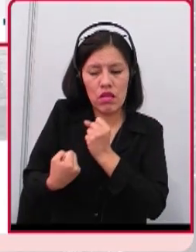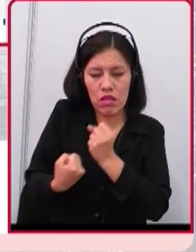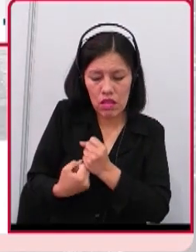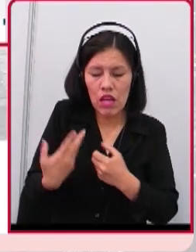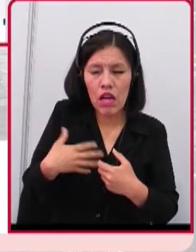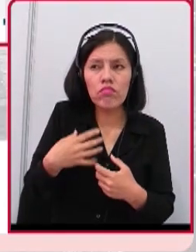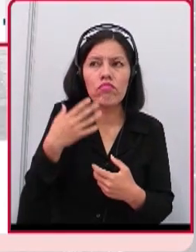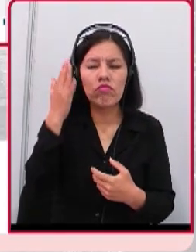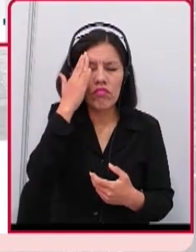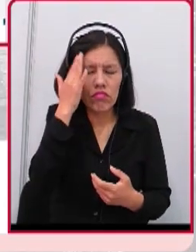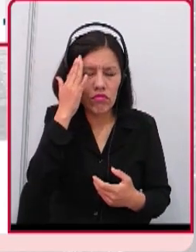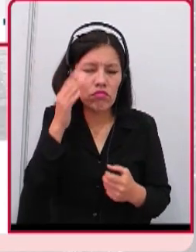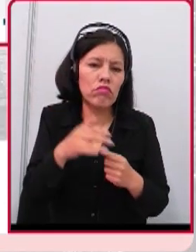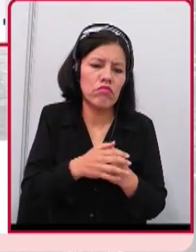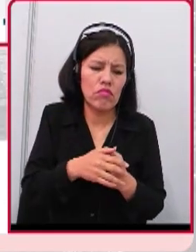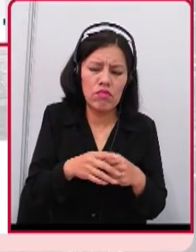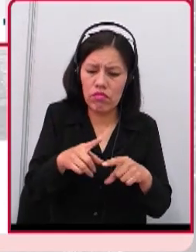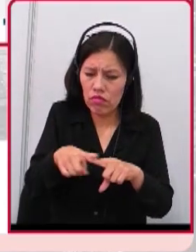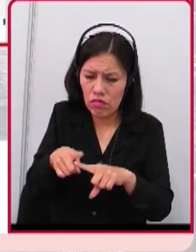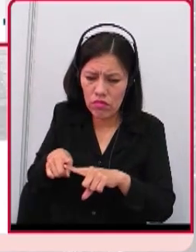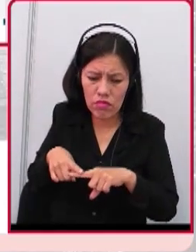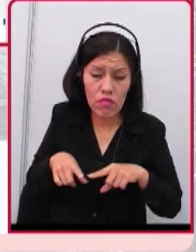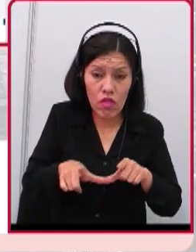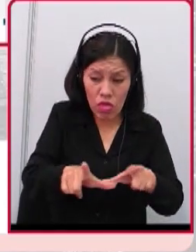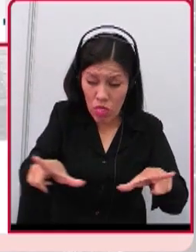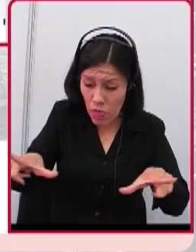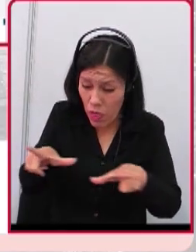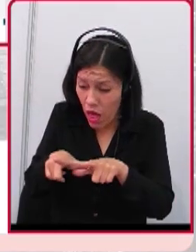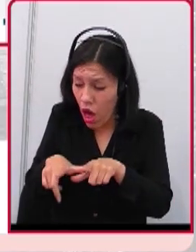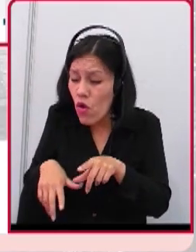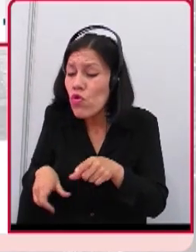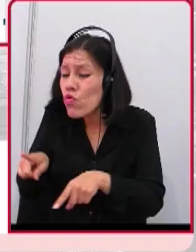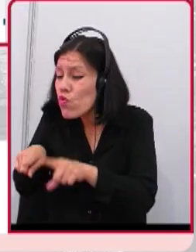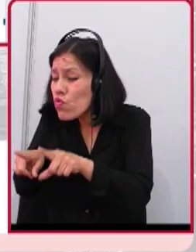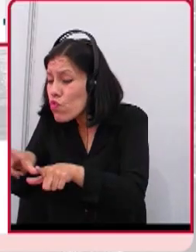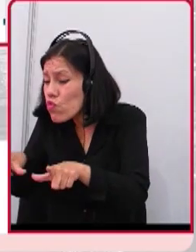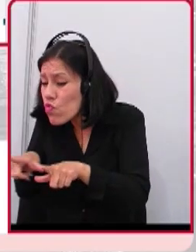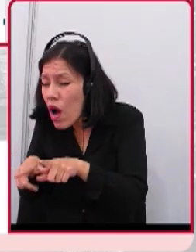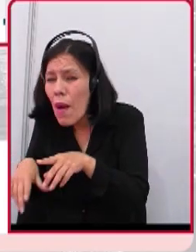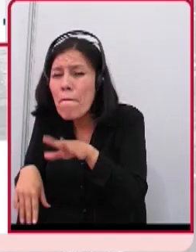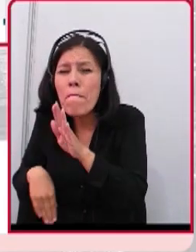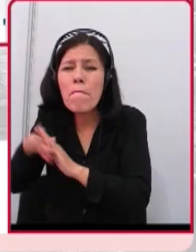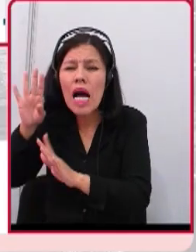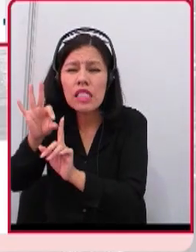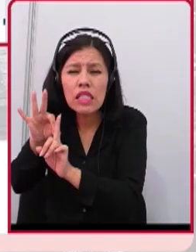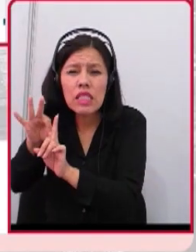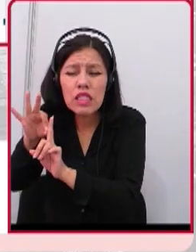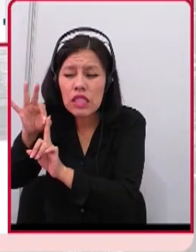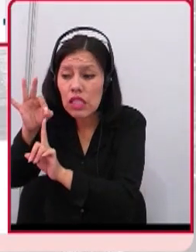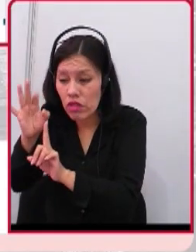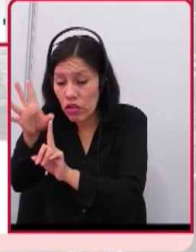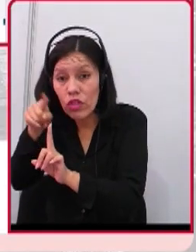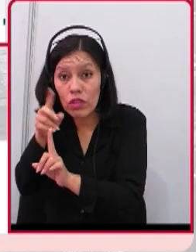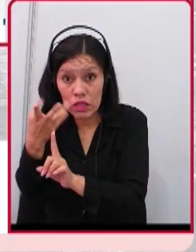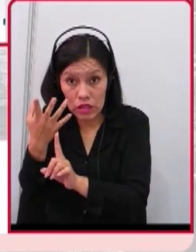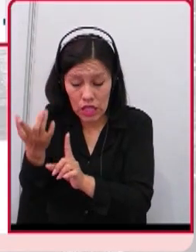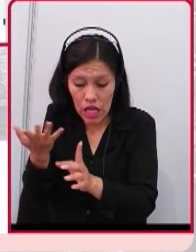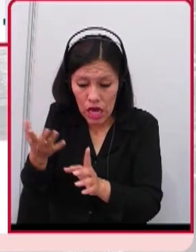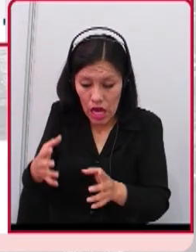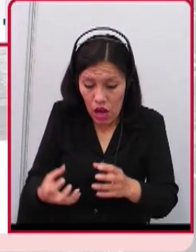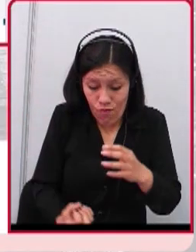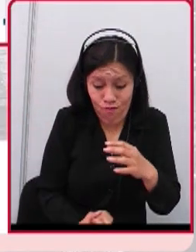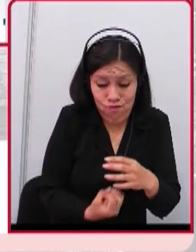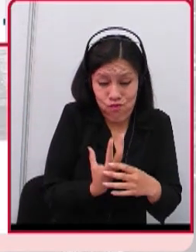determinar zonas de mayor temperatura donde que puedan haber salido los flujos hidrotermales. Esto nos está